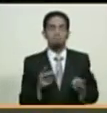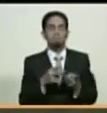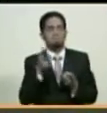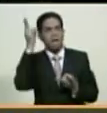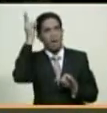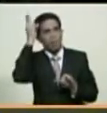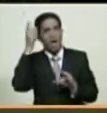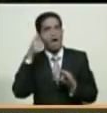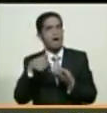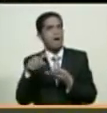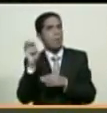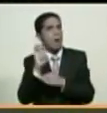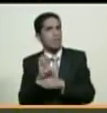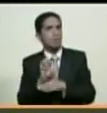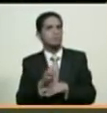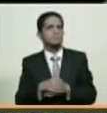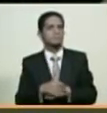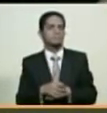ecuatorianos. Al menos 1 millón de cajas.